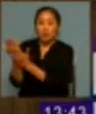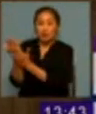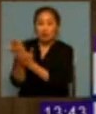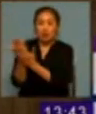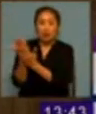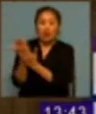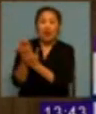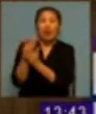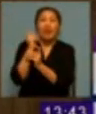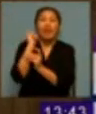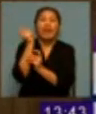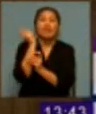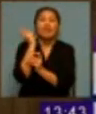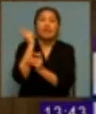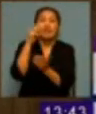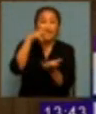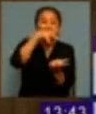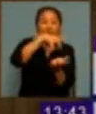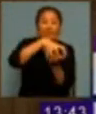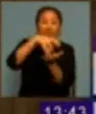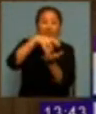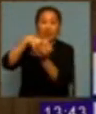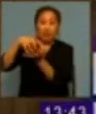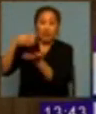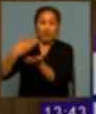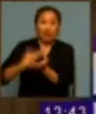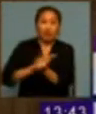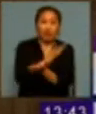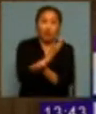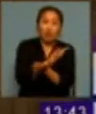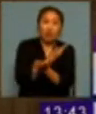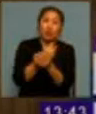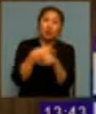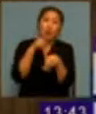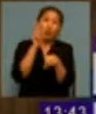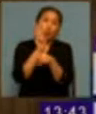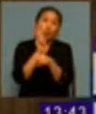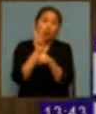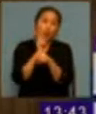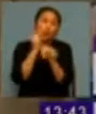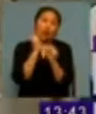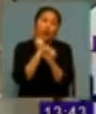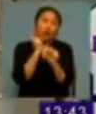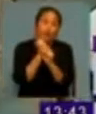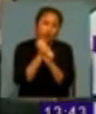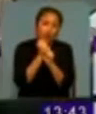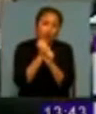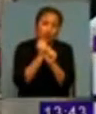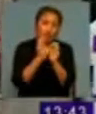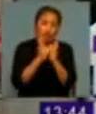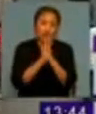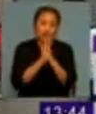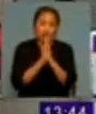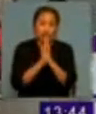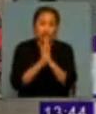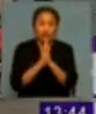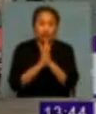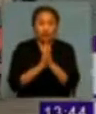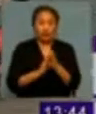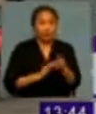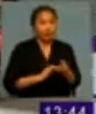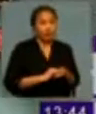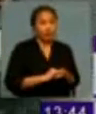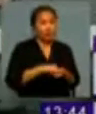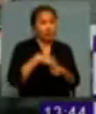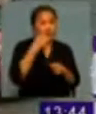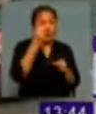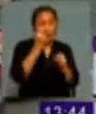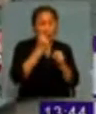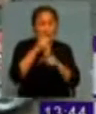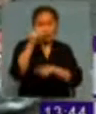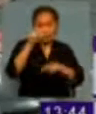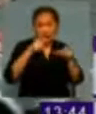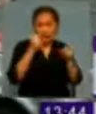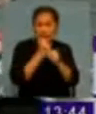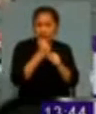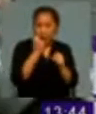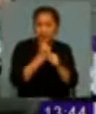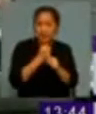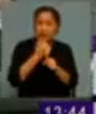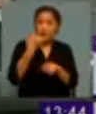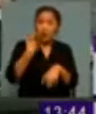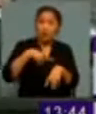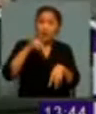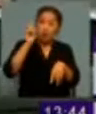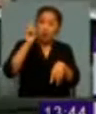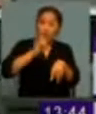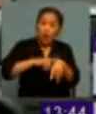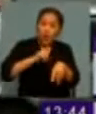que guardemos la fuente laboral por sobre todas las cosas dentro de los trabajadores se están cumpliendo